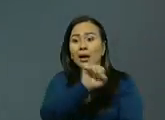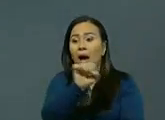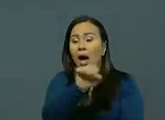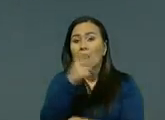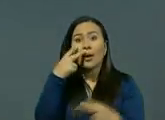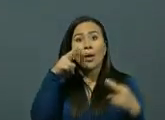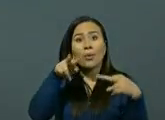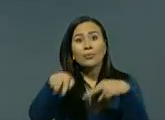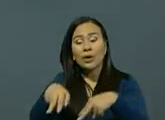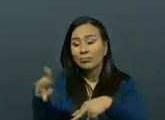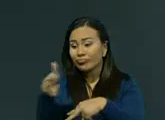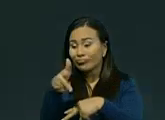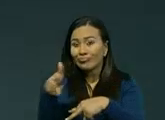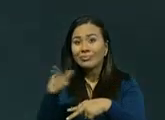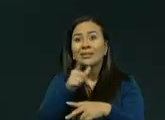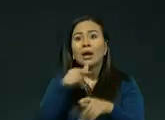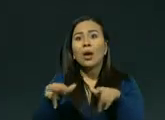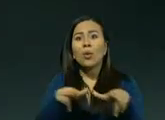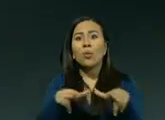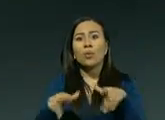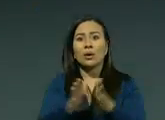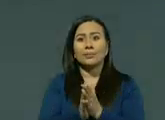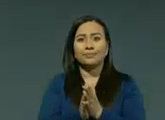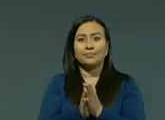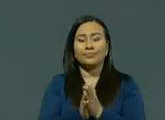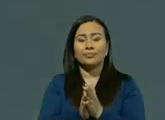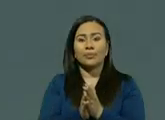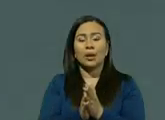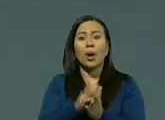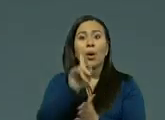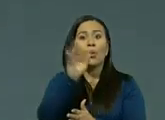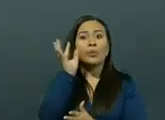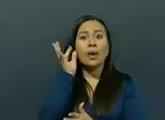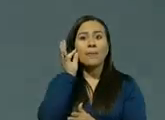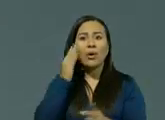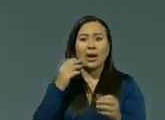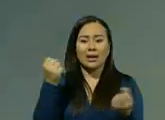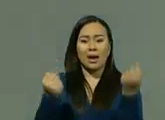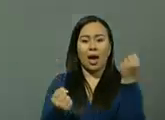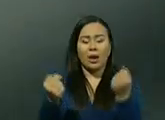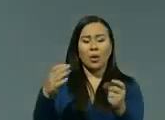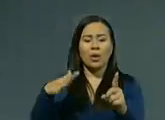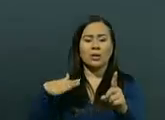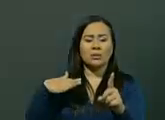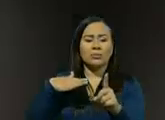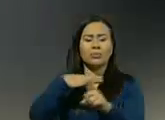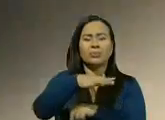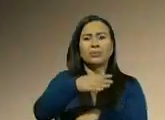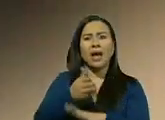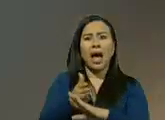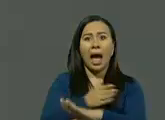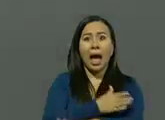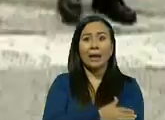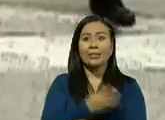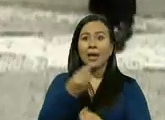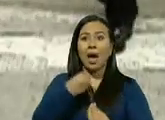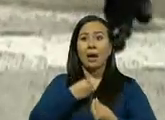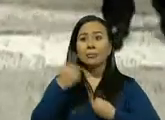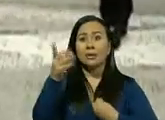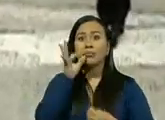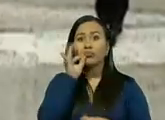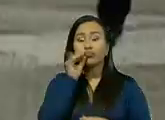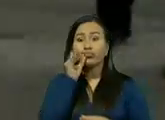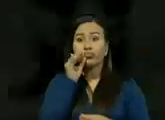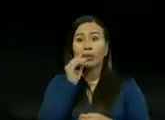por ese momento se encontraban en la ruta. Aparentemente, habría sido atropellada minutos antes. De ahí que elementos de la Comisión